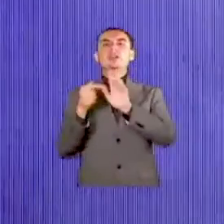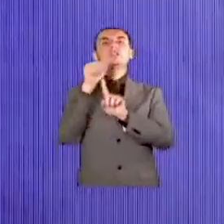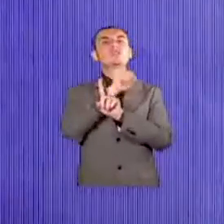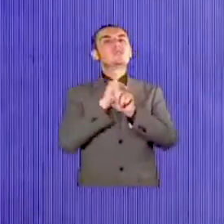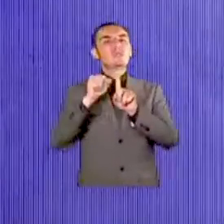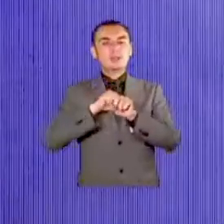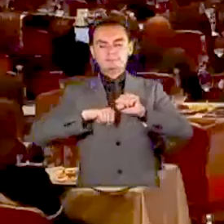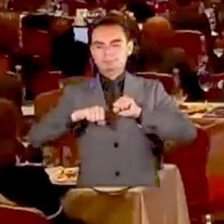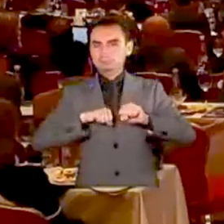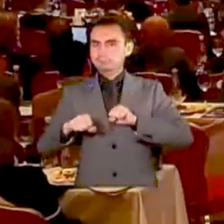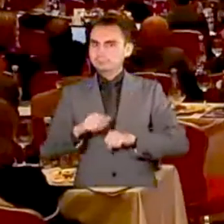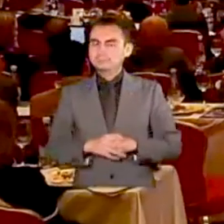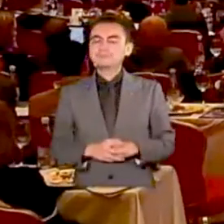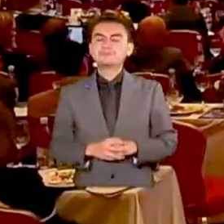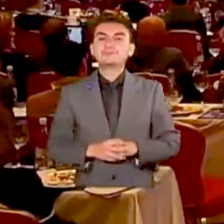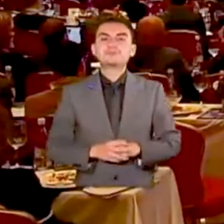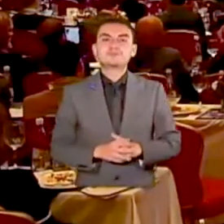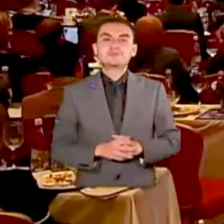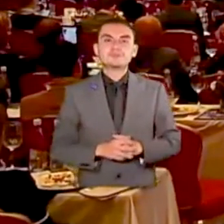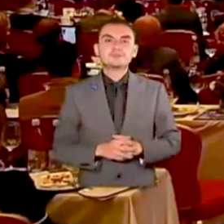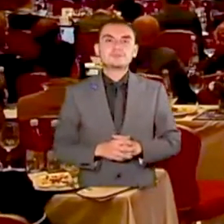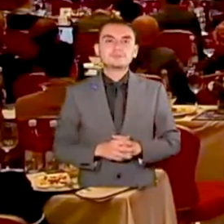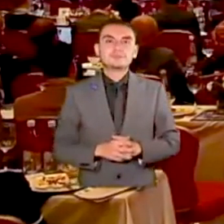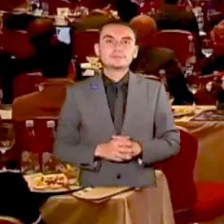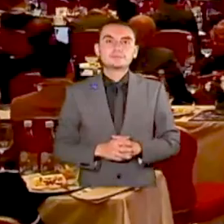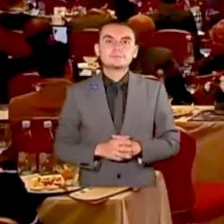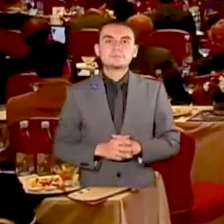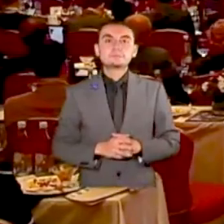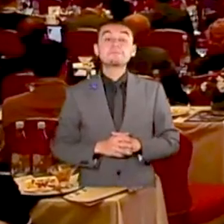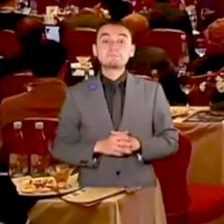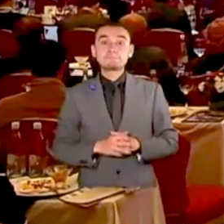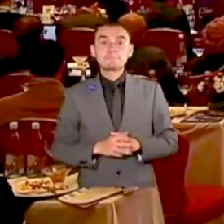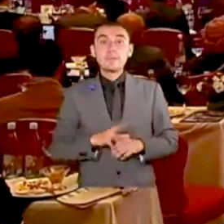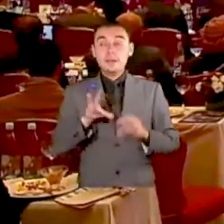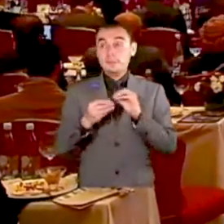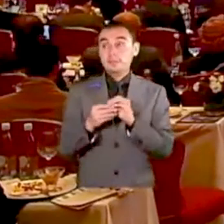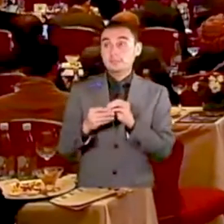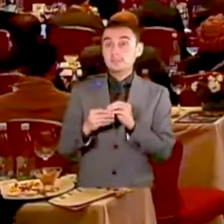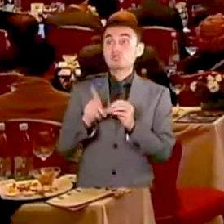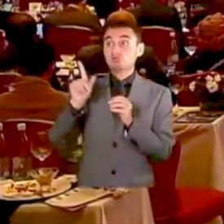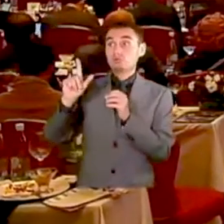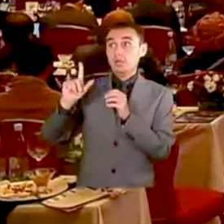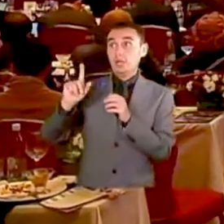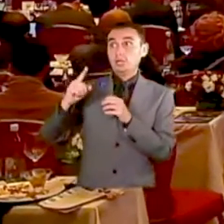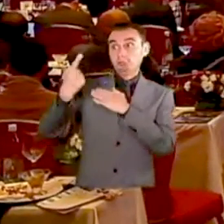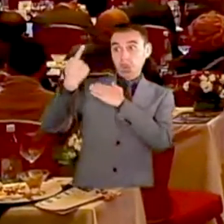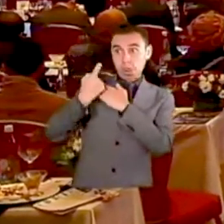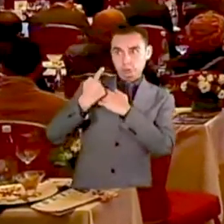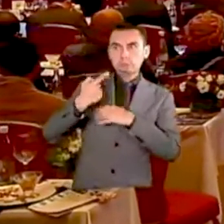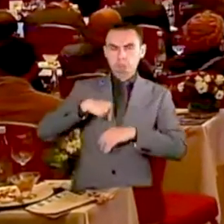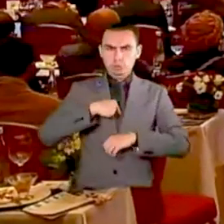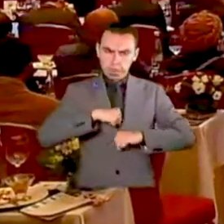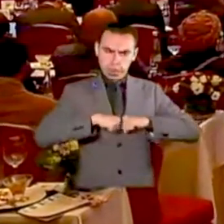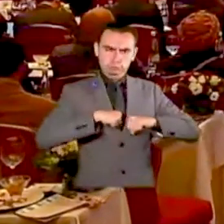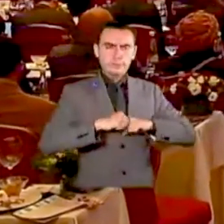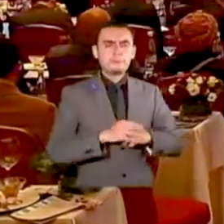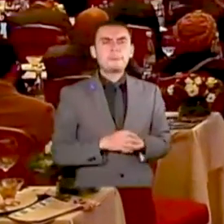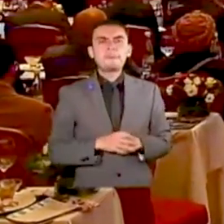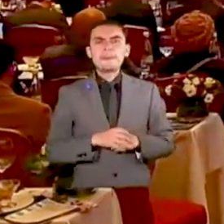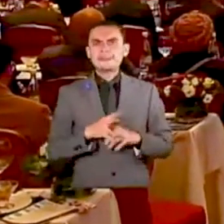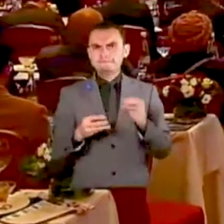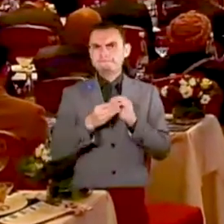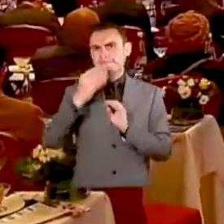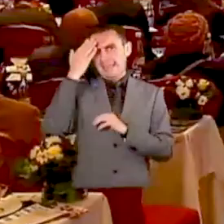en el desarrollo de la protesta social. También siguiendo sus instrucciones y ante la convulsión tal vez que se generó